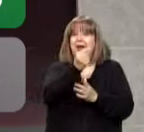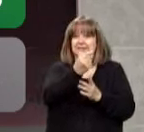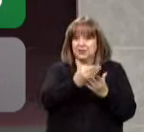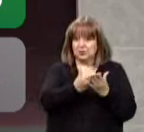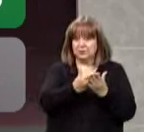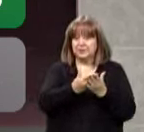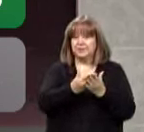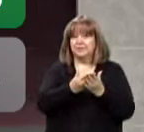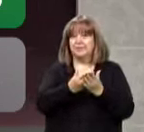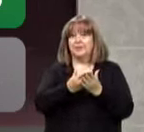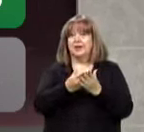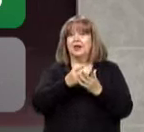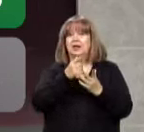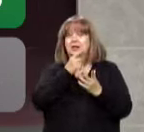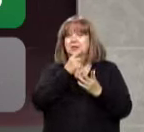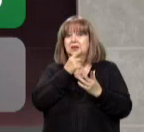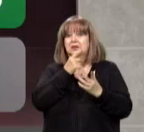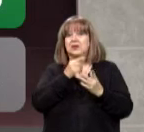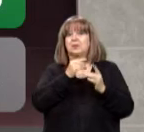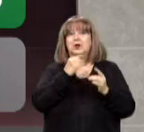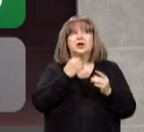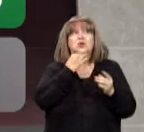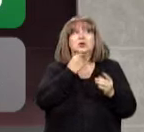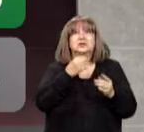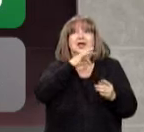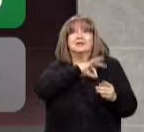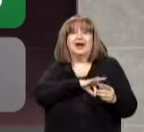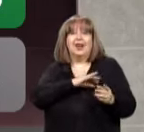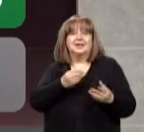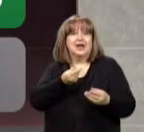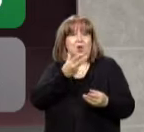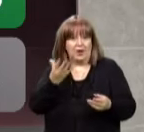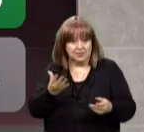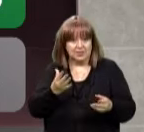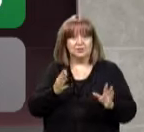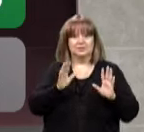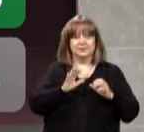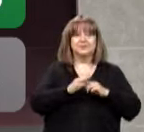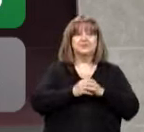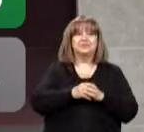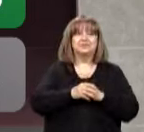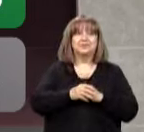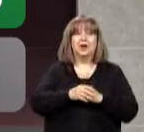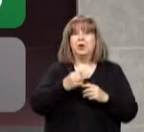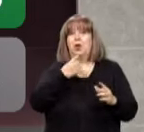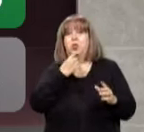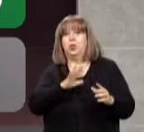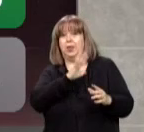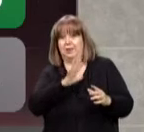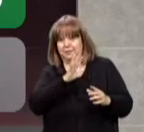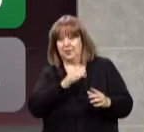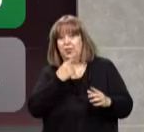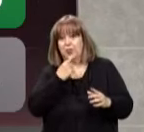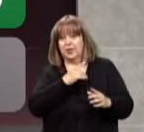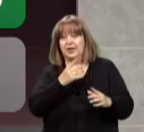dice se vincula la bolsa con la timba porque es no sé cuánto voy a ganar claro es incierto Entonces es